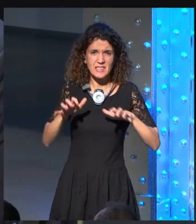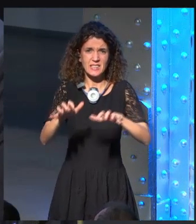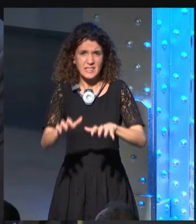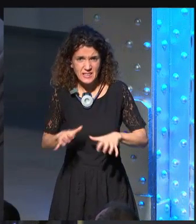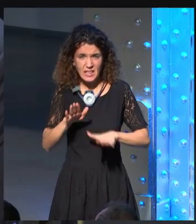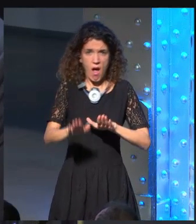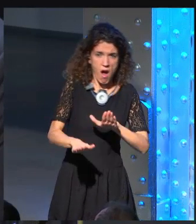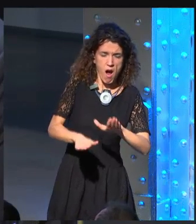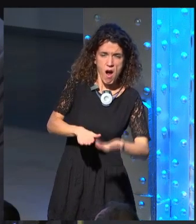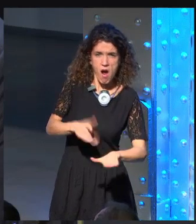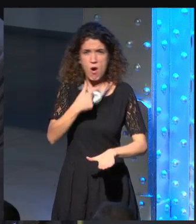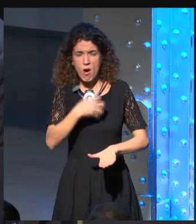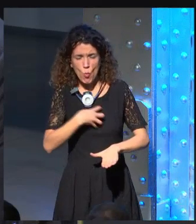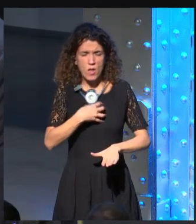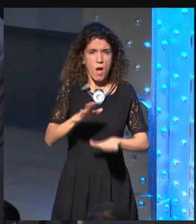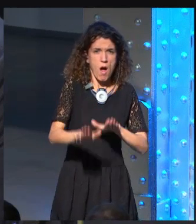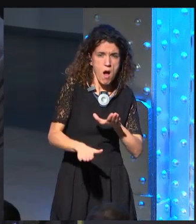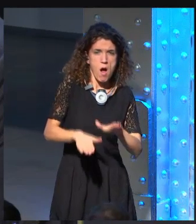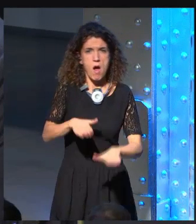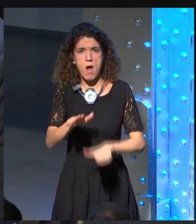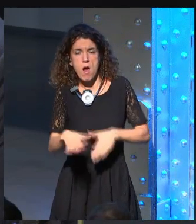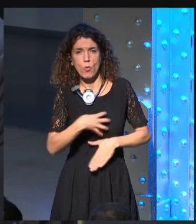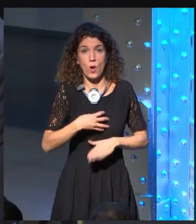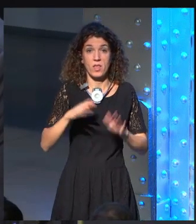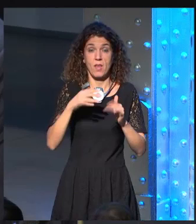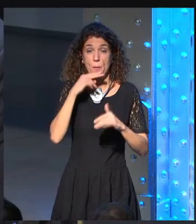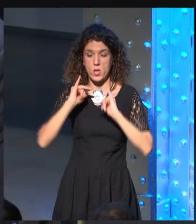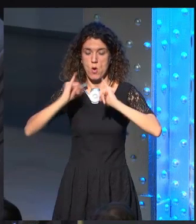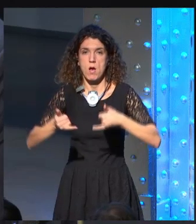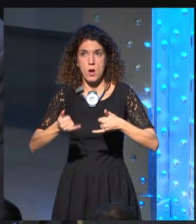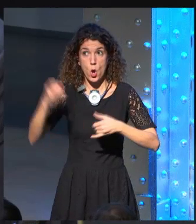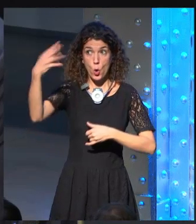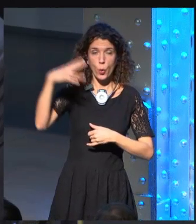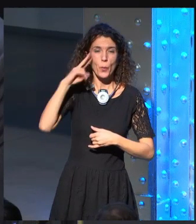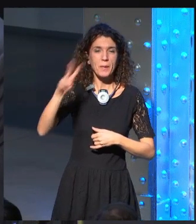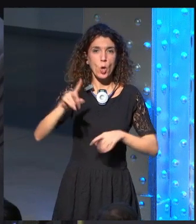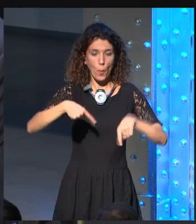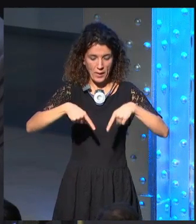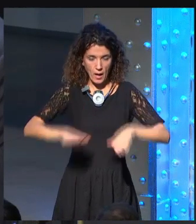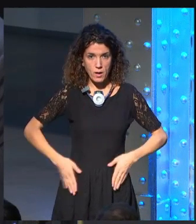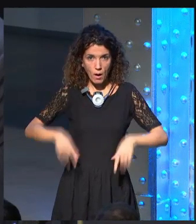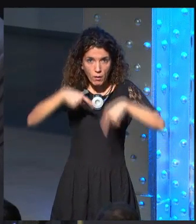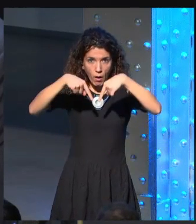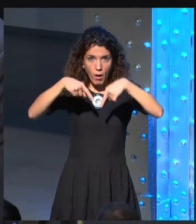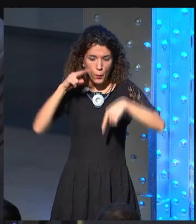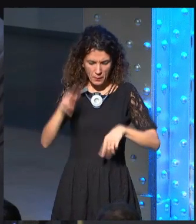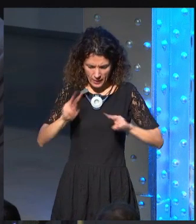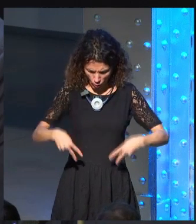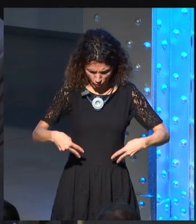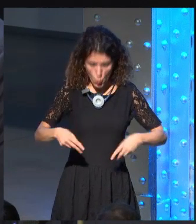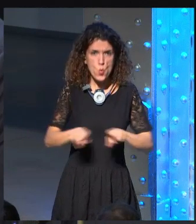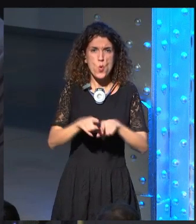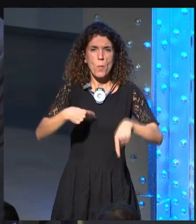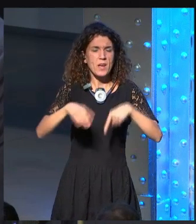peso de un pie al otro, izquierda, derecha, izquierda, derecha. Llego al baño, enciendo la luz y me miro las piernas. No son